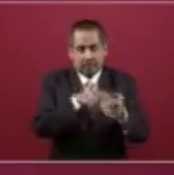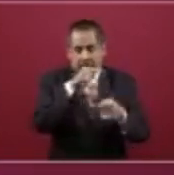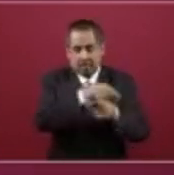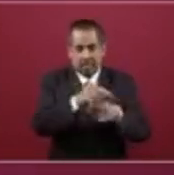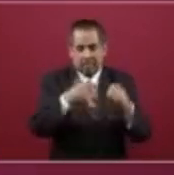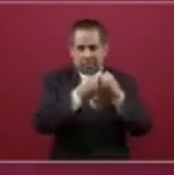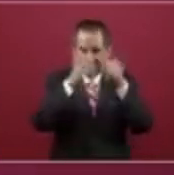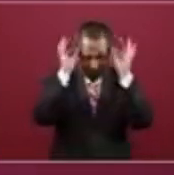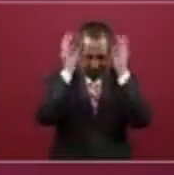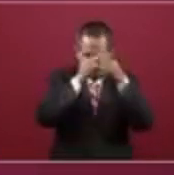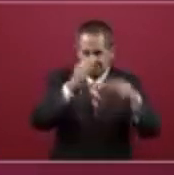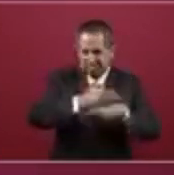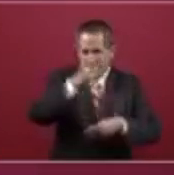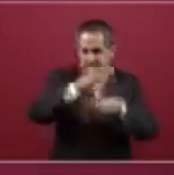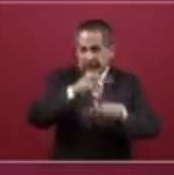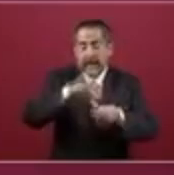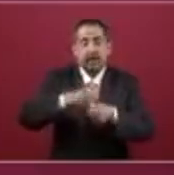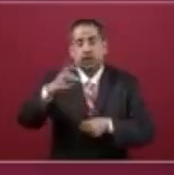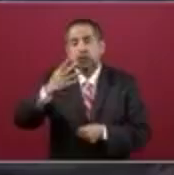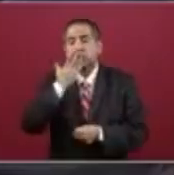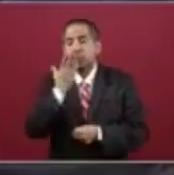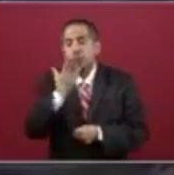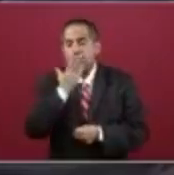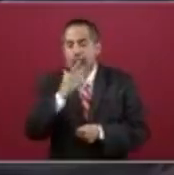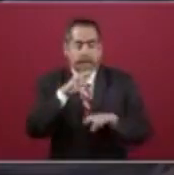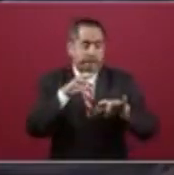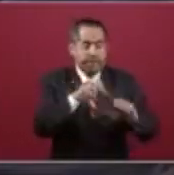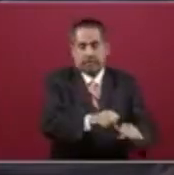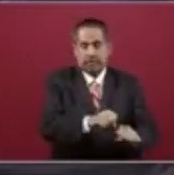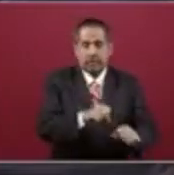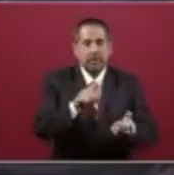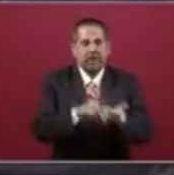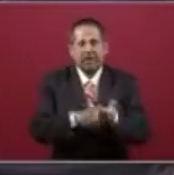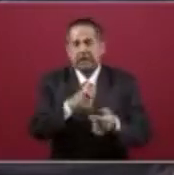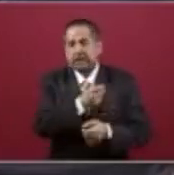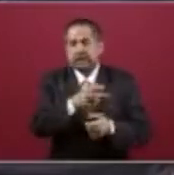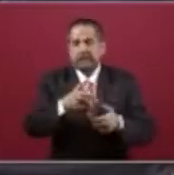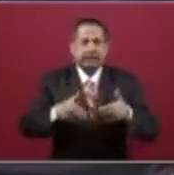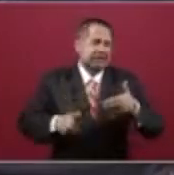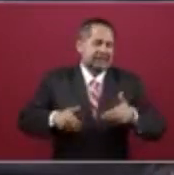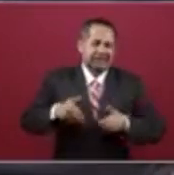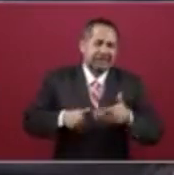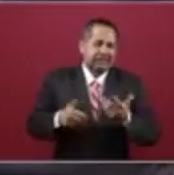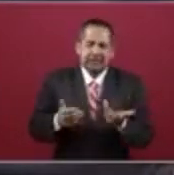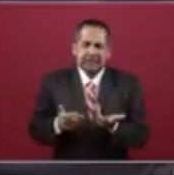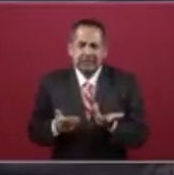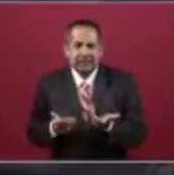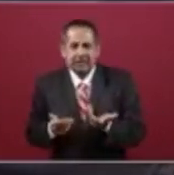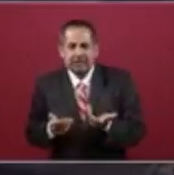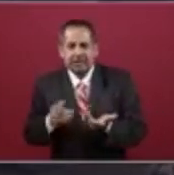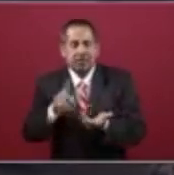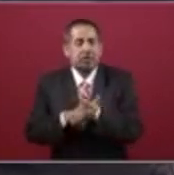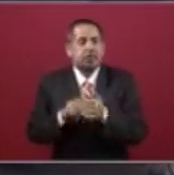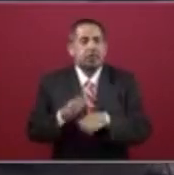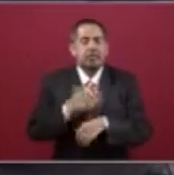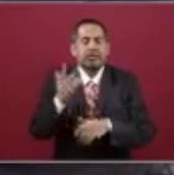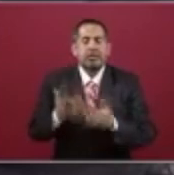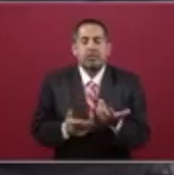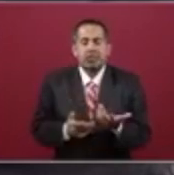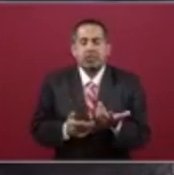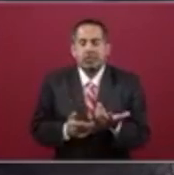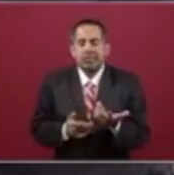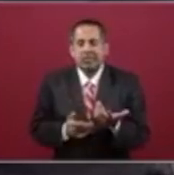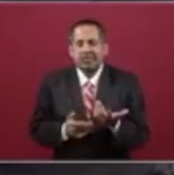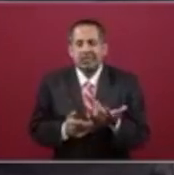en uno de los retenes de Sonora, donde más molestia se ocasiona porque se